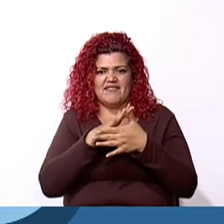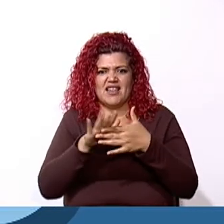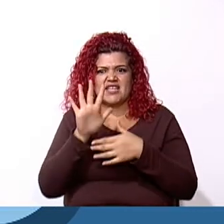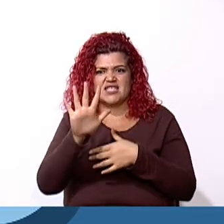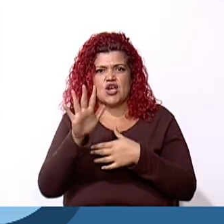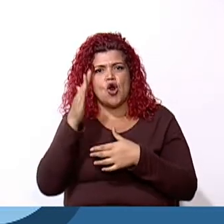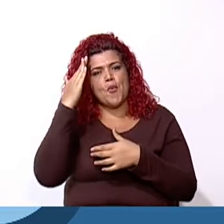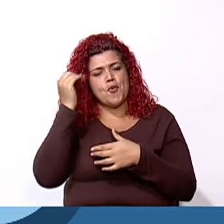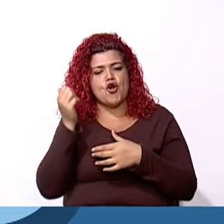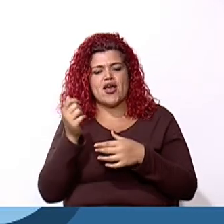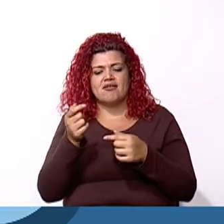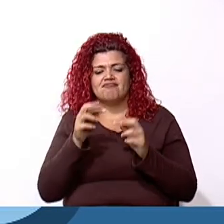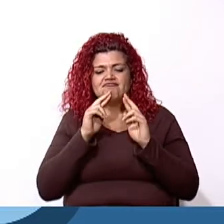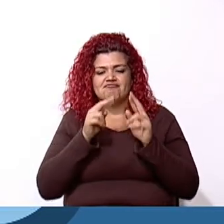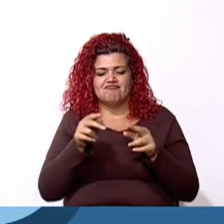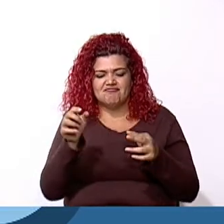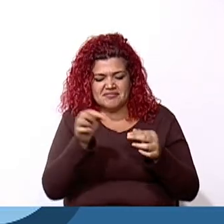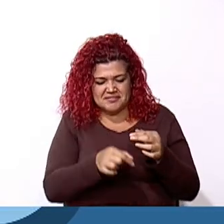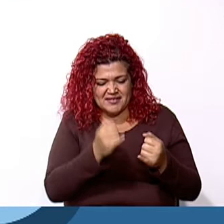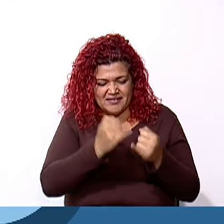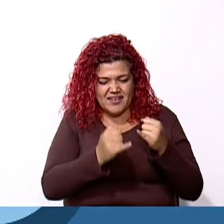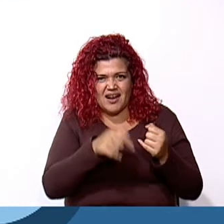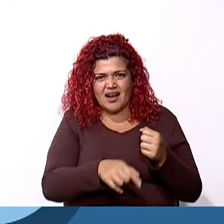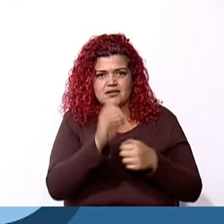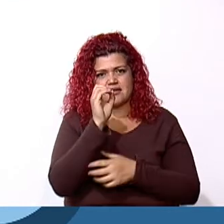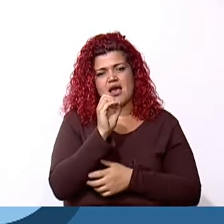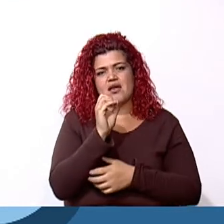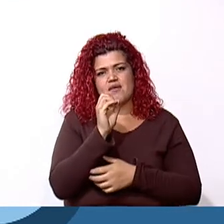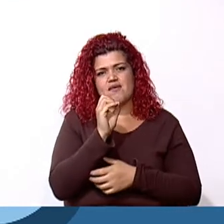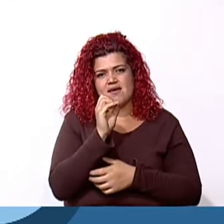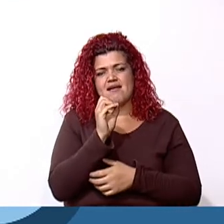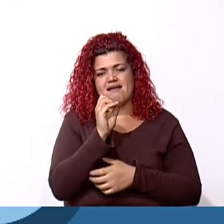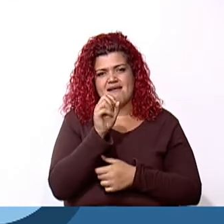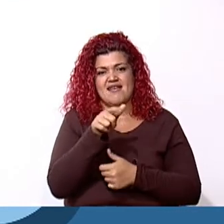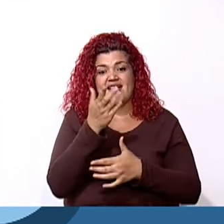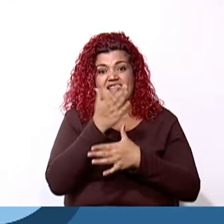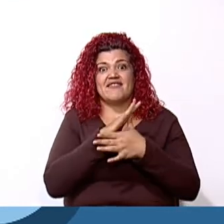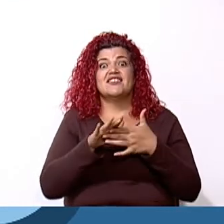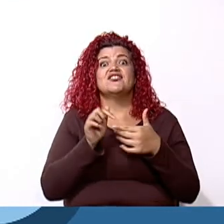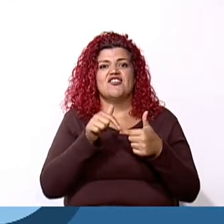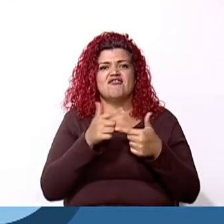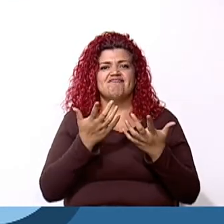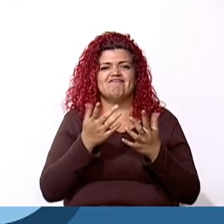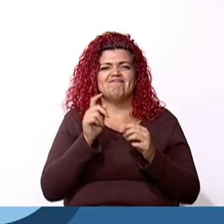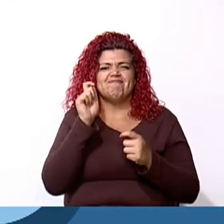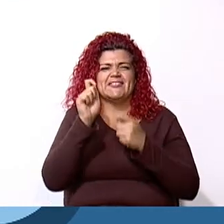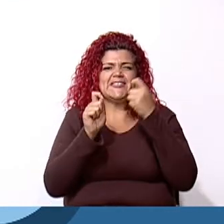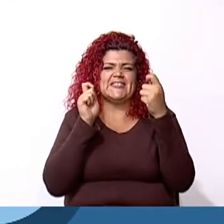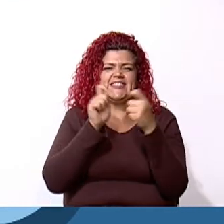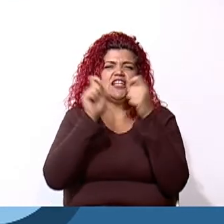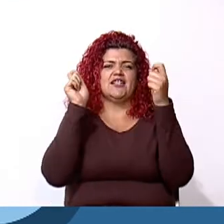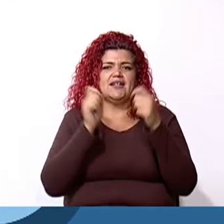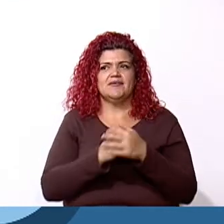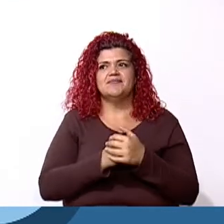residuo es 0, lo que quiere decir que esta división es exacta.